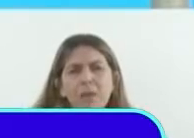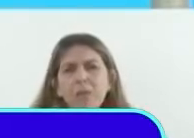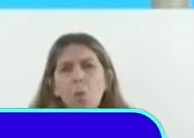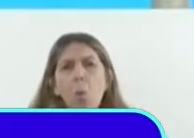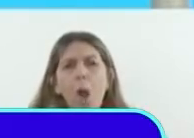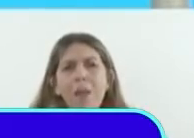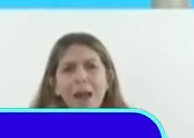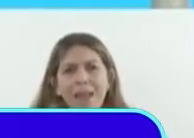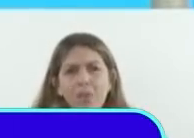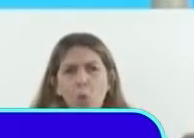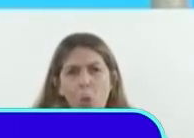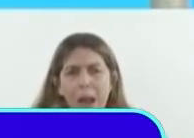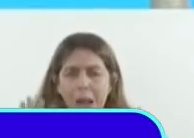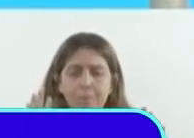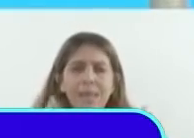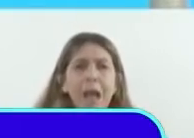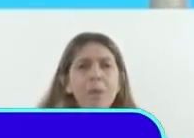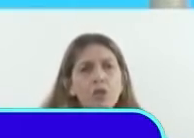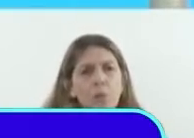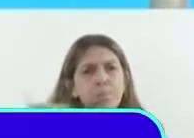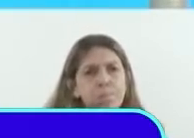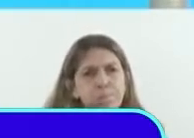También le expliqué que todos los datos científicos